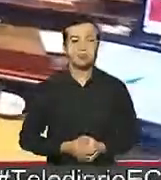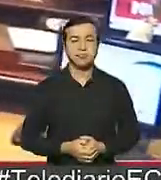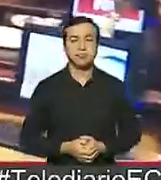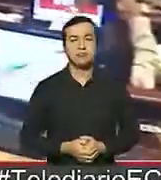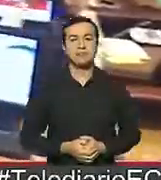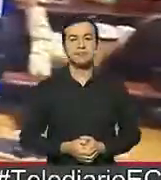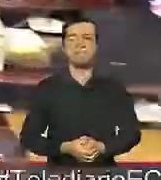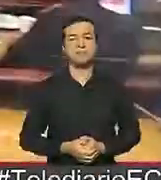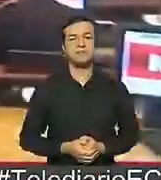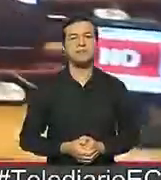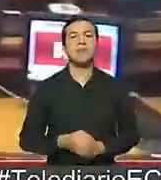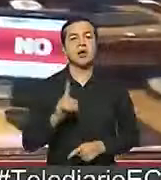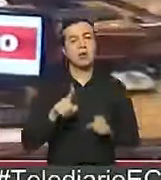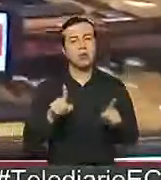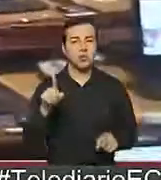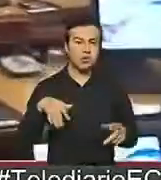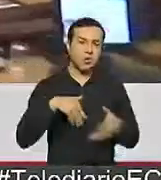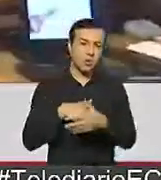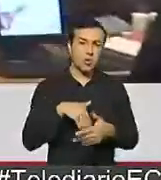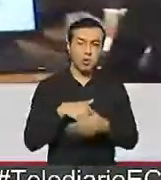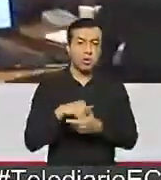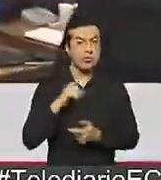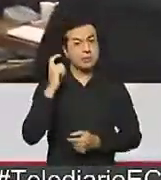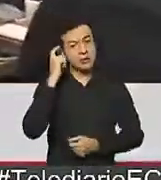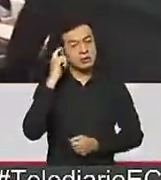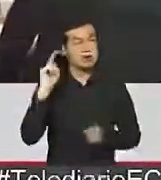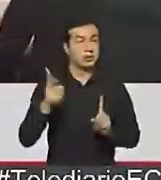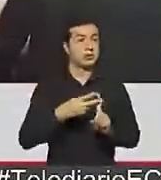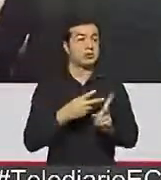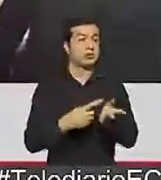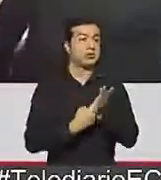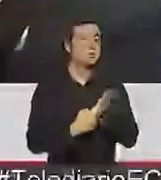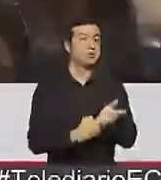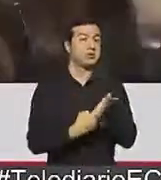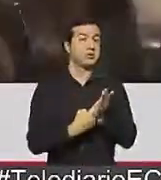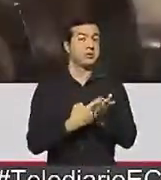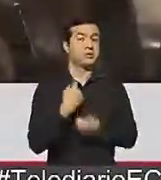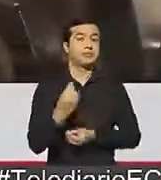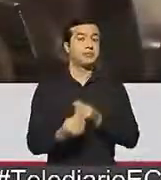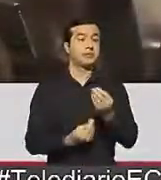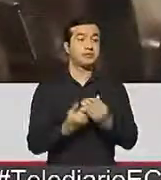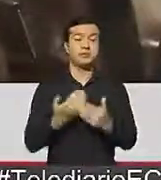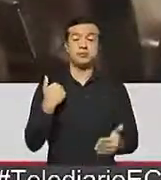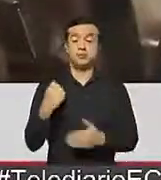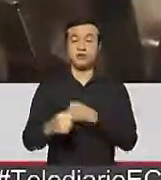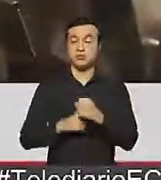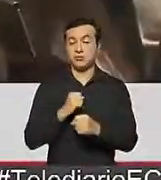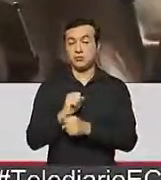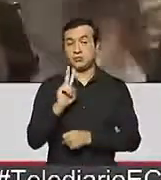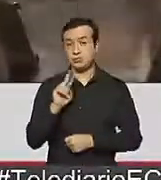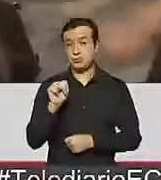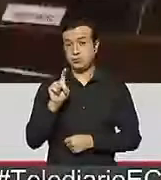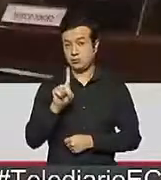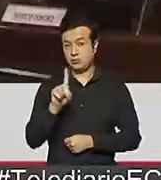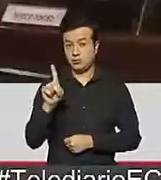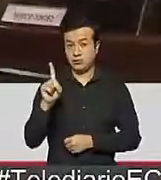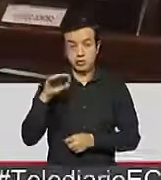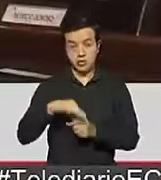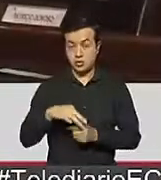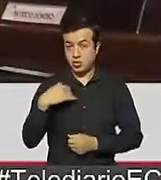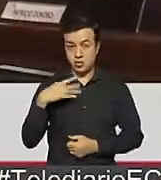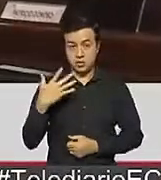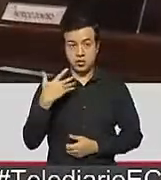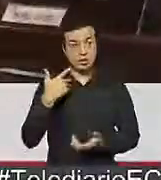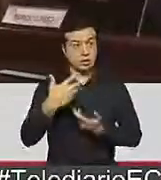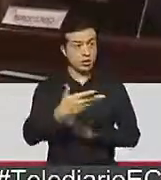Por momentos se encontraron trabas y parecía que el segundo debate para eliminar el denominado impuesto verde vigente desde 2011 se quedaba sin votos. No obstante,